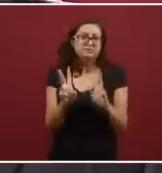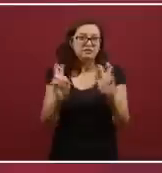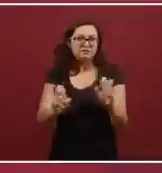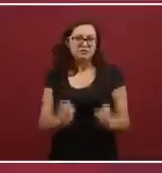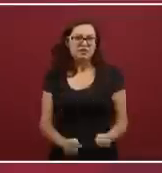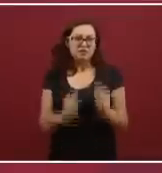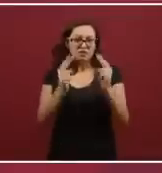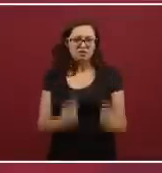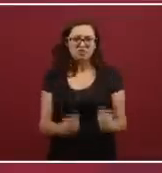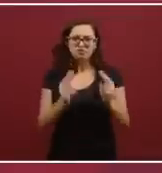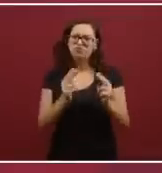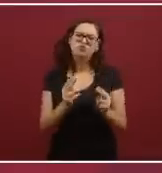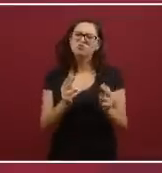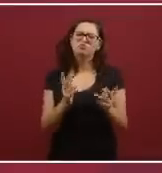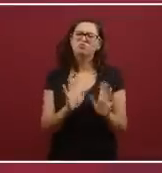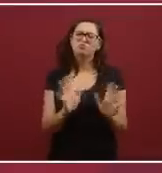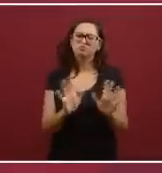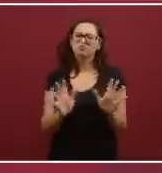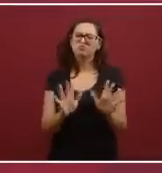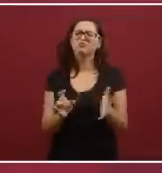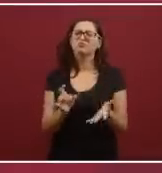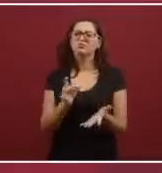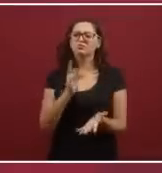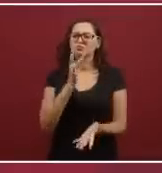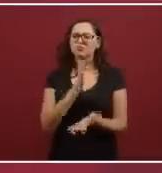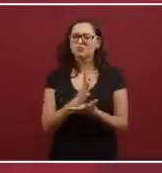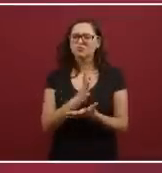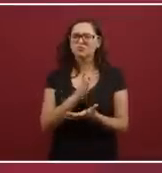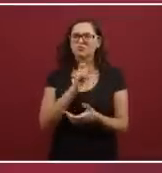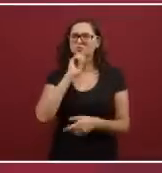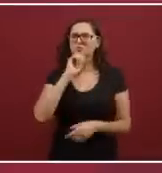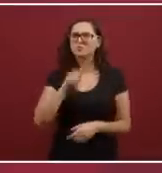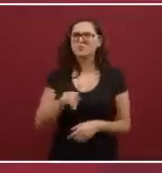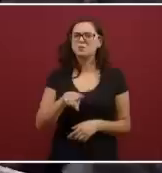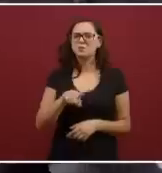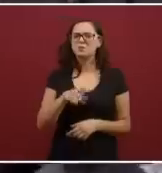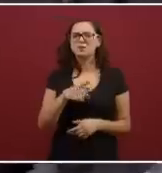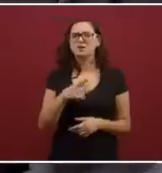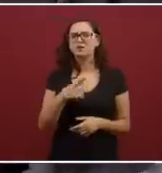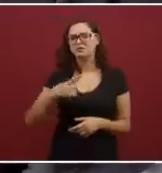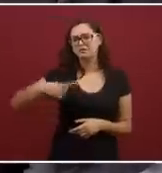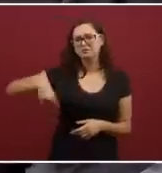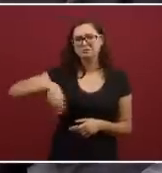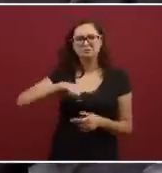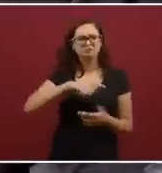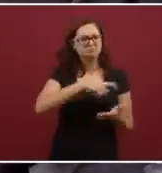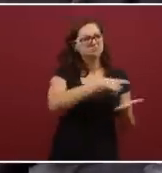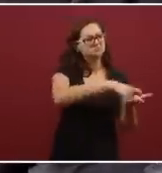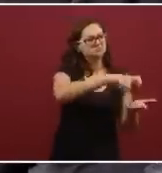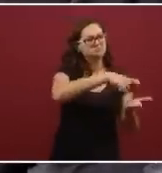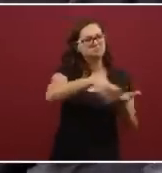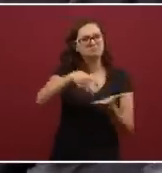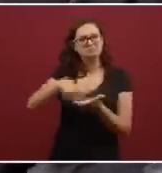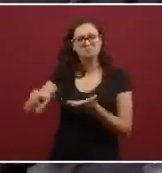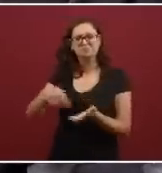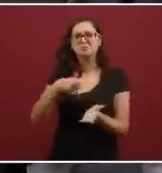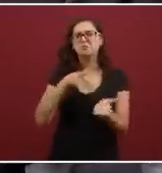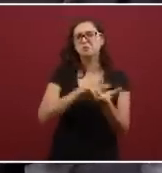comercial, sino también ellos comprando estos vehículos